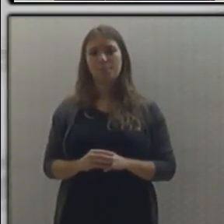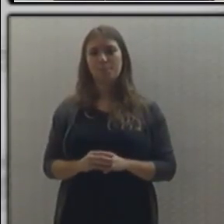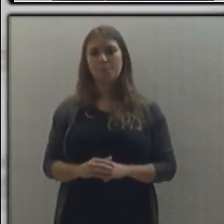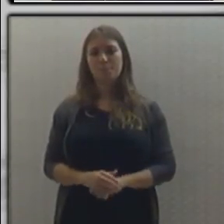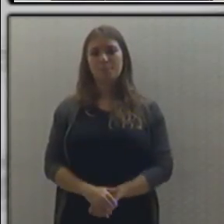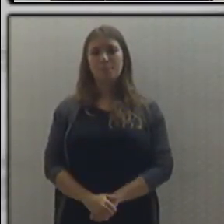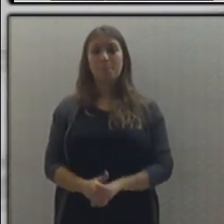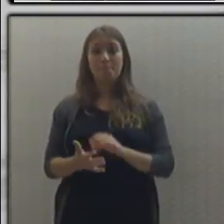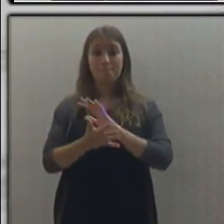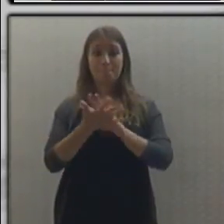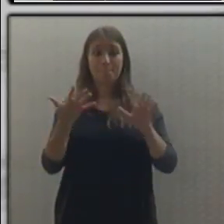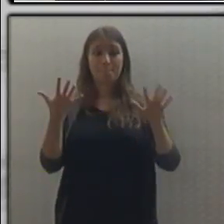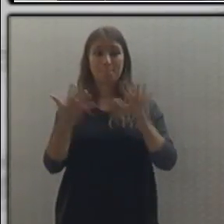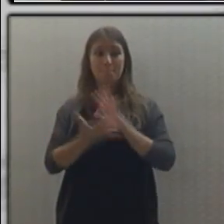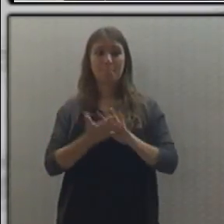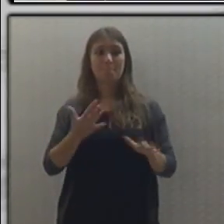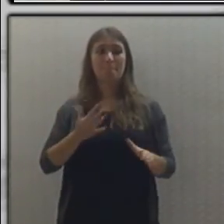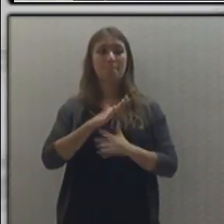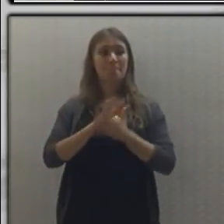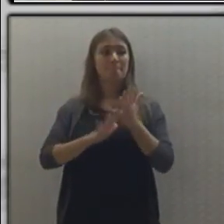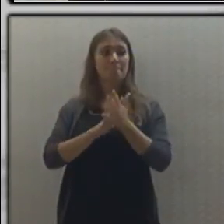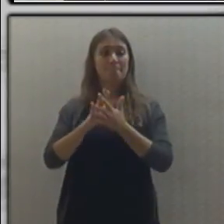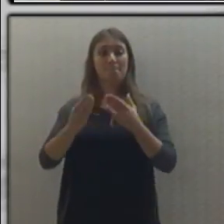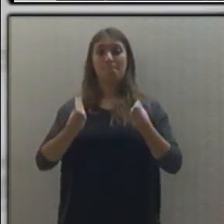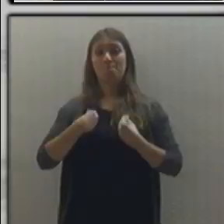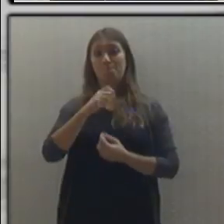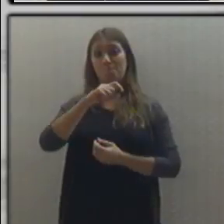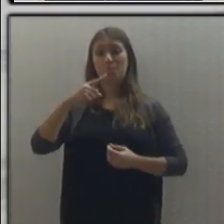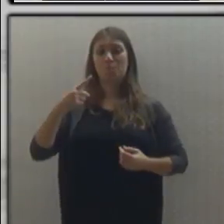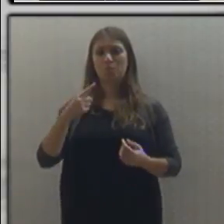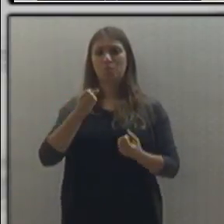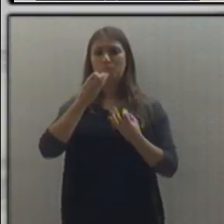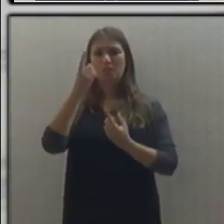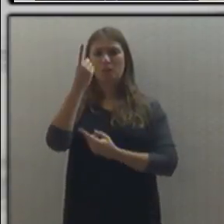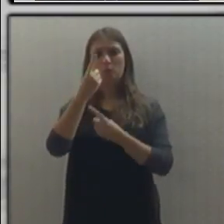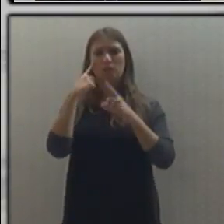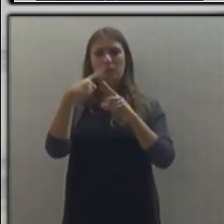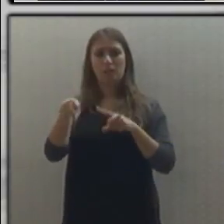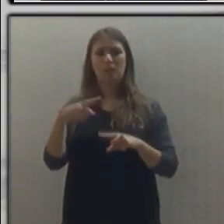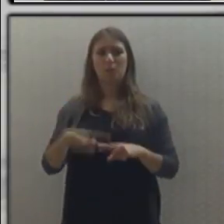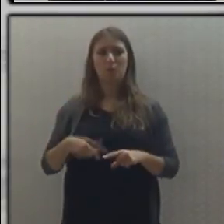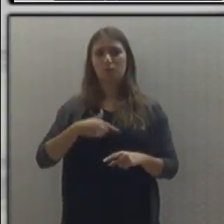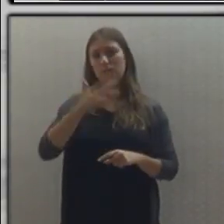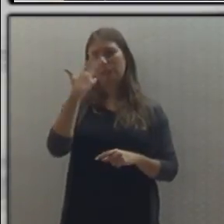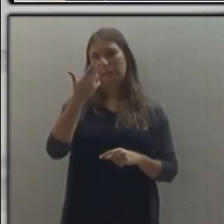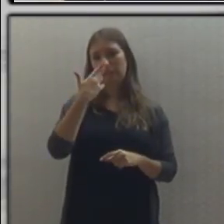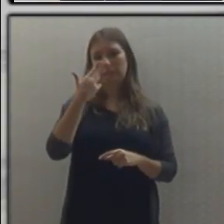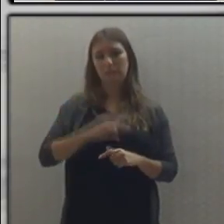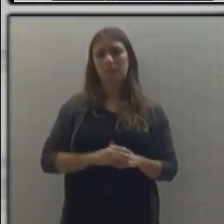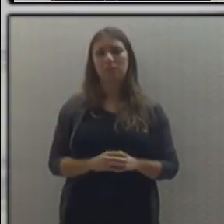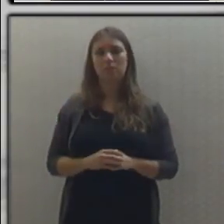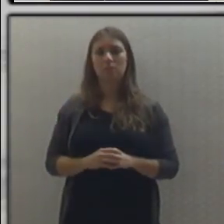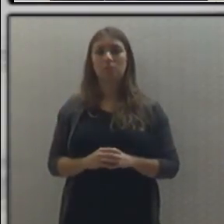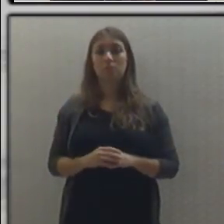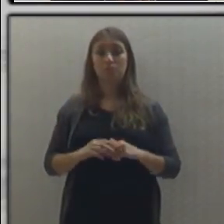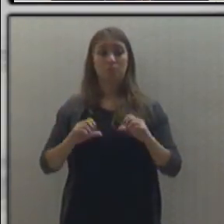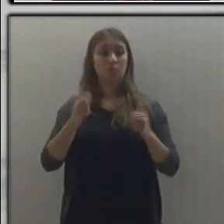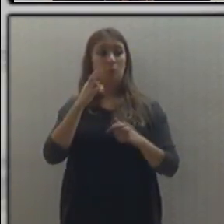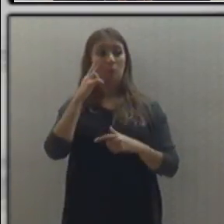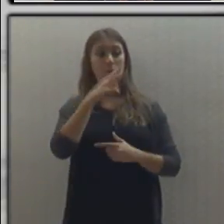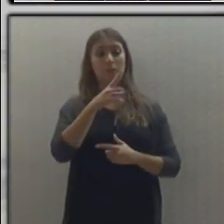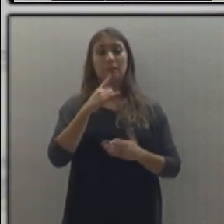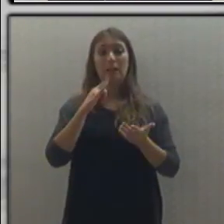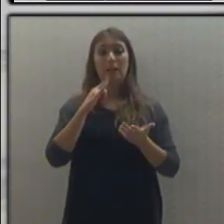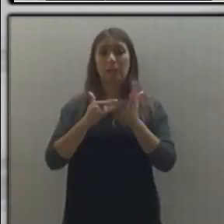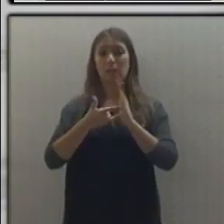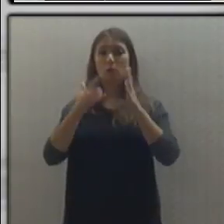Bueno, rápidamente, hablando de viviendas, voy a comentar algunos elementos que a mí me parecen bastante interesantes. Voy a empezar con estas de este